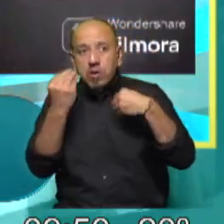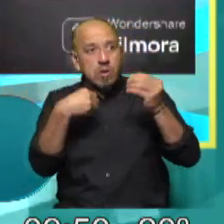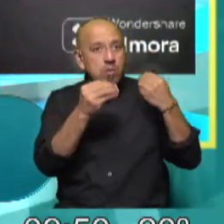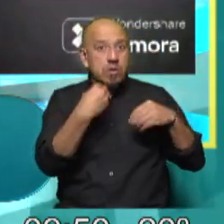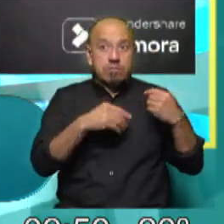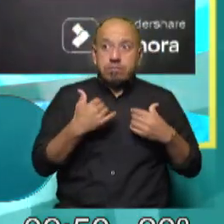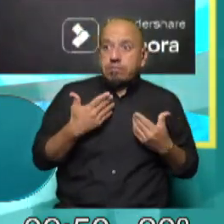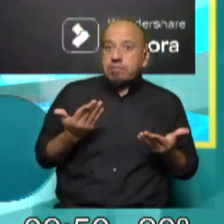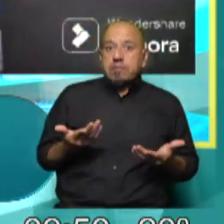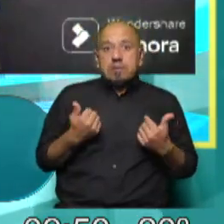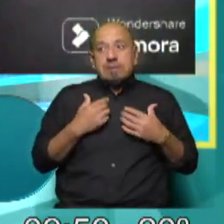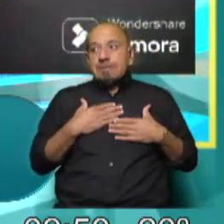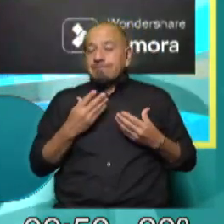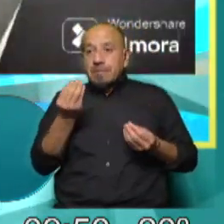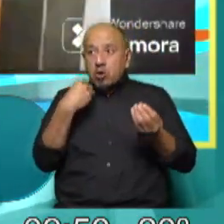comer, aparte.